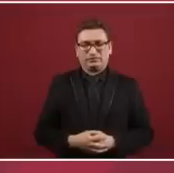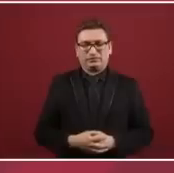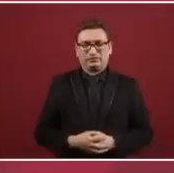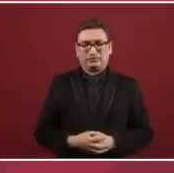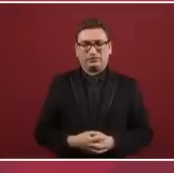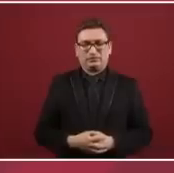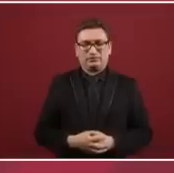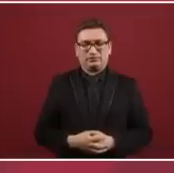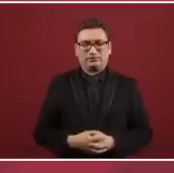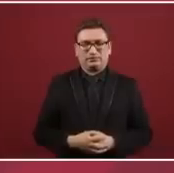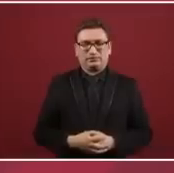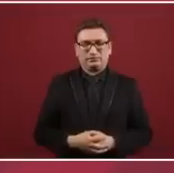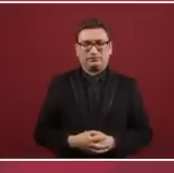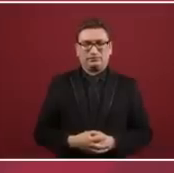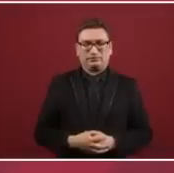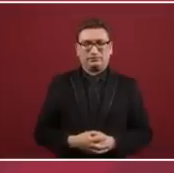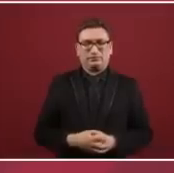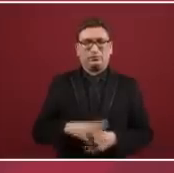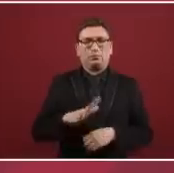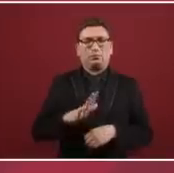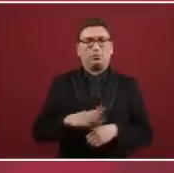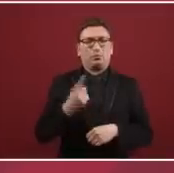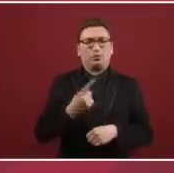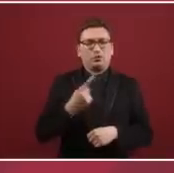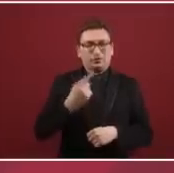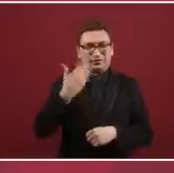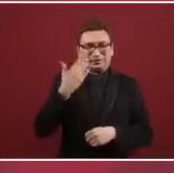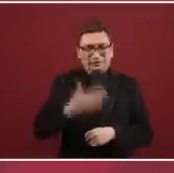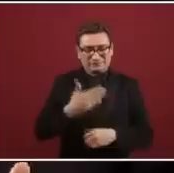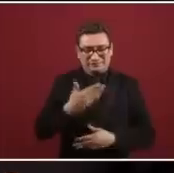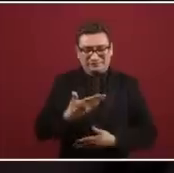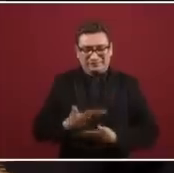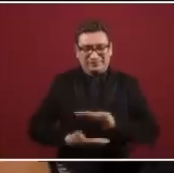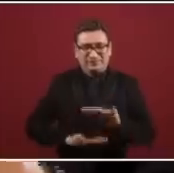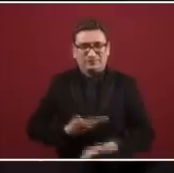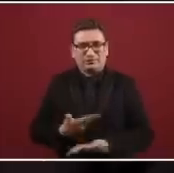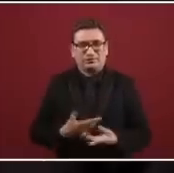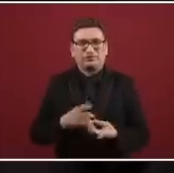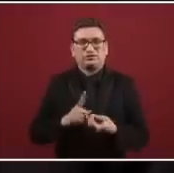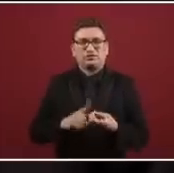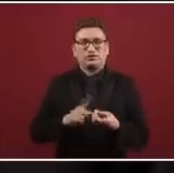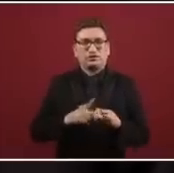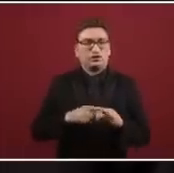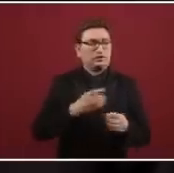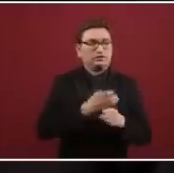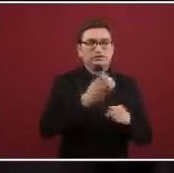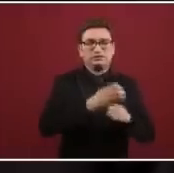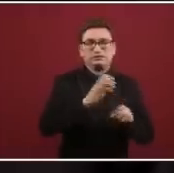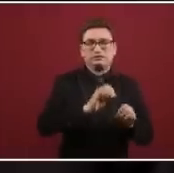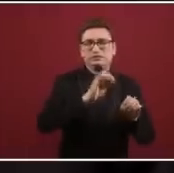trasladó, se transfirieron los servicios de salud a los estados.